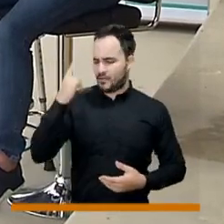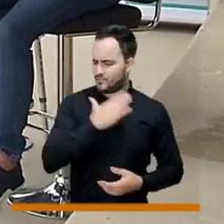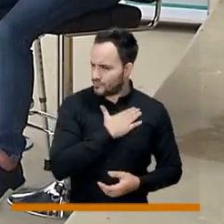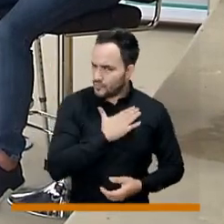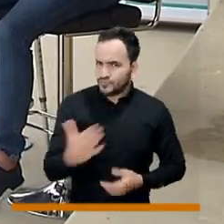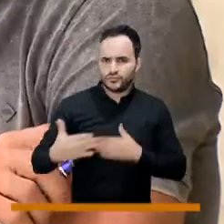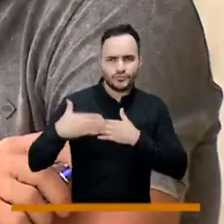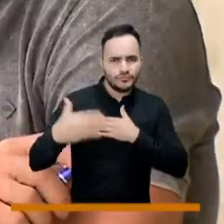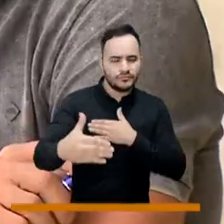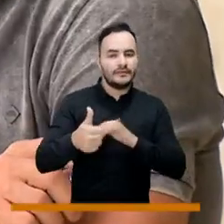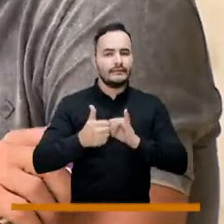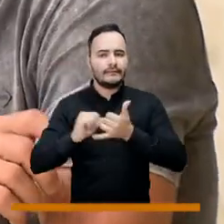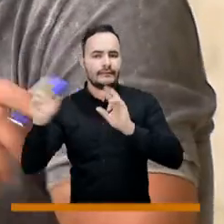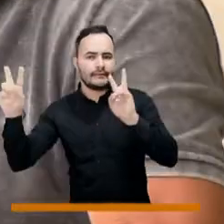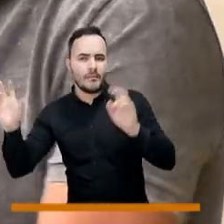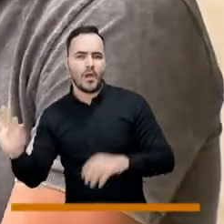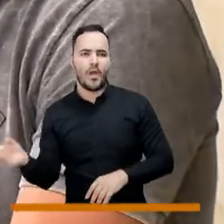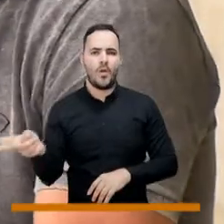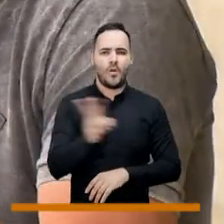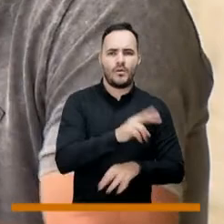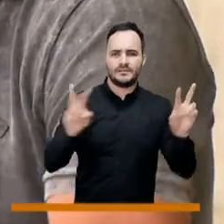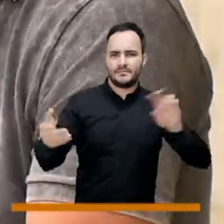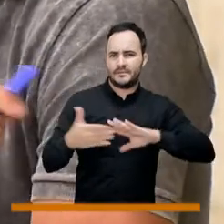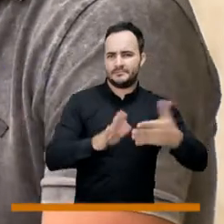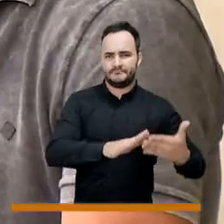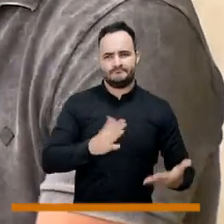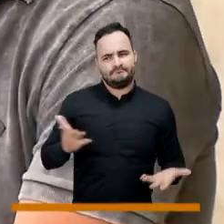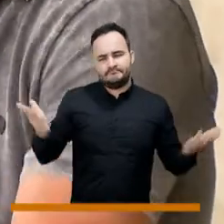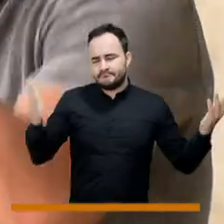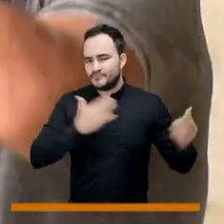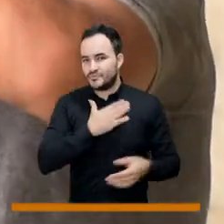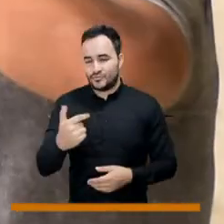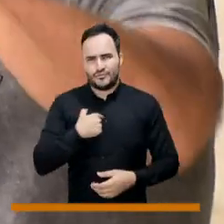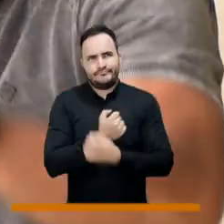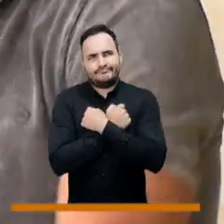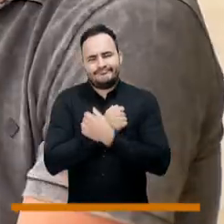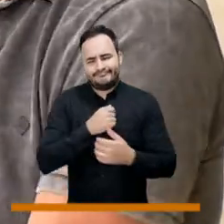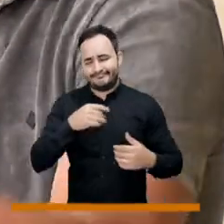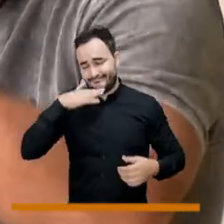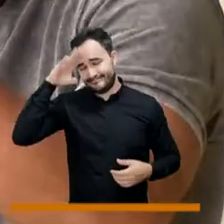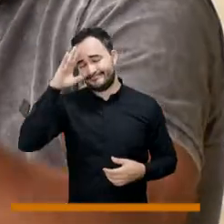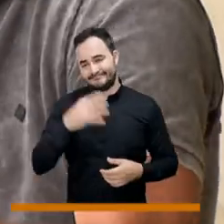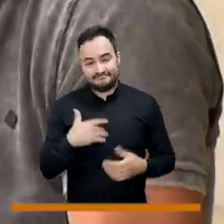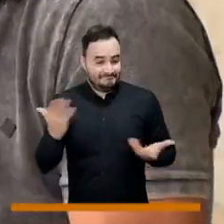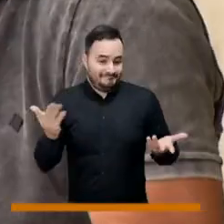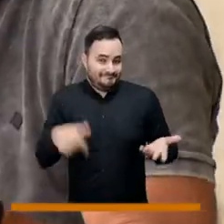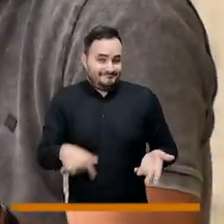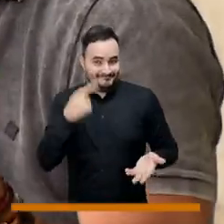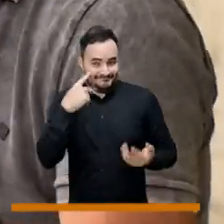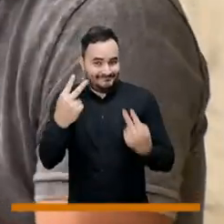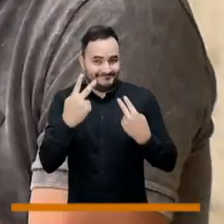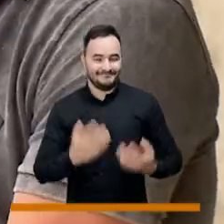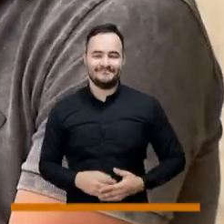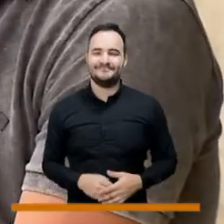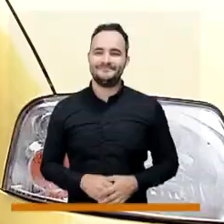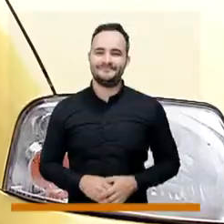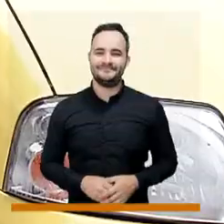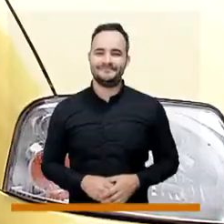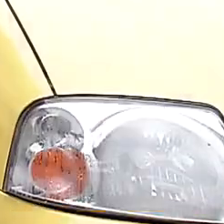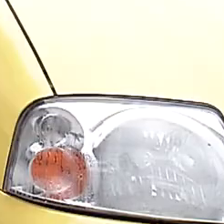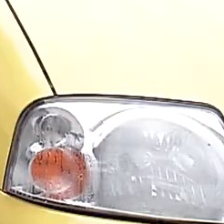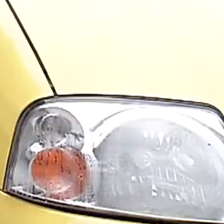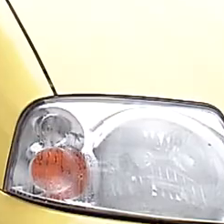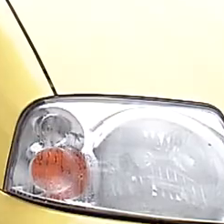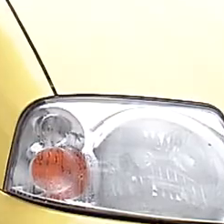por acompañarnos. Estaré dispuesto a lo que me llamen y a lo que me necesiten en el tema del INDER y en el tema de comunidad. Amo Medellín y aquí estoy.